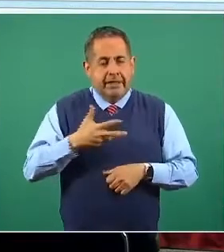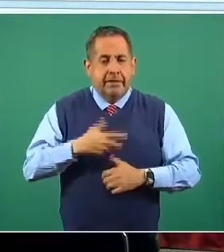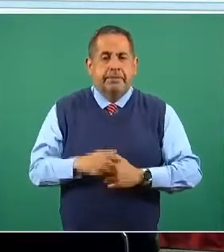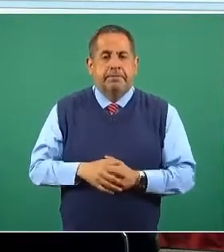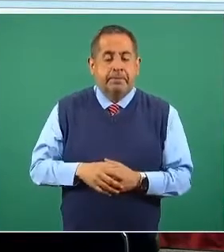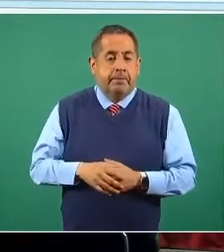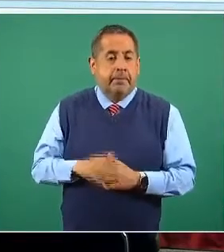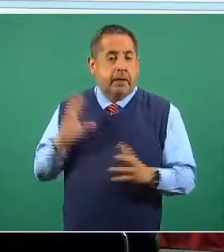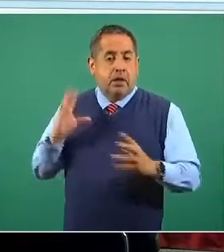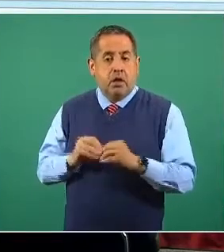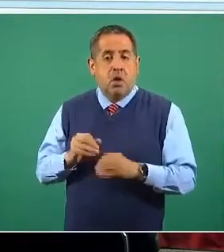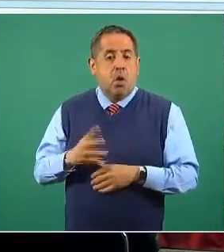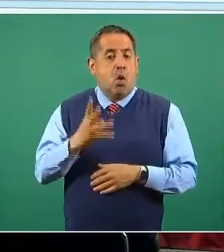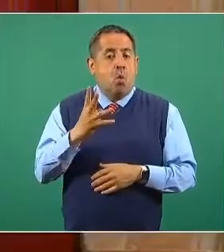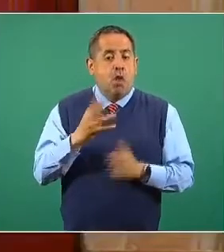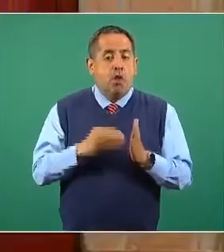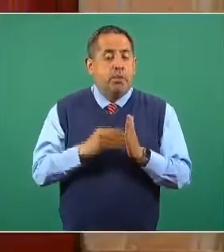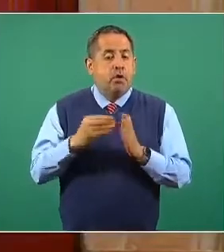son más de